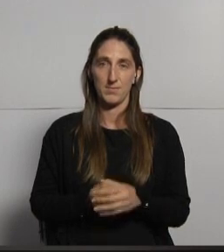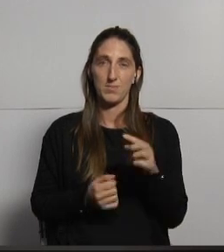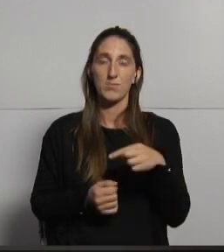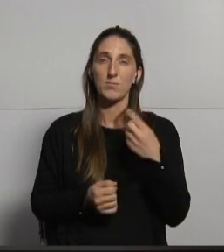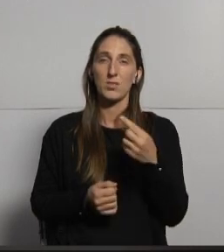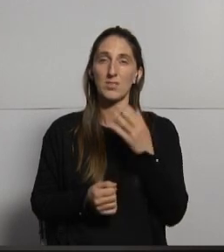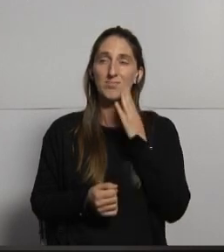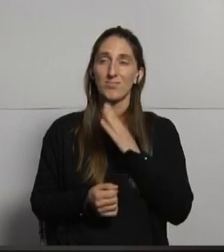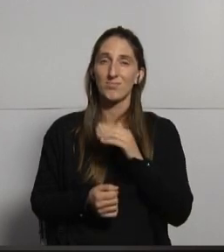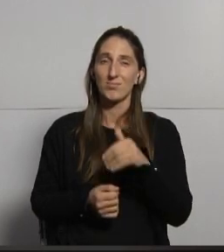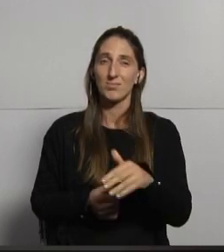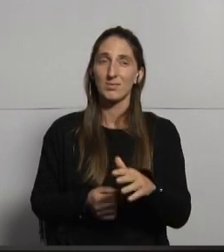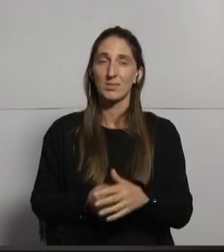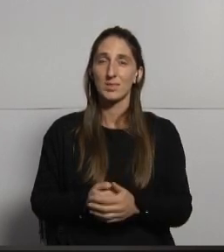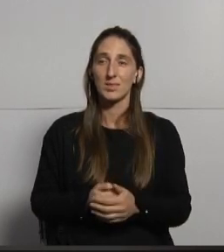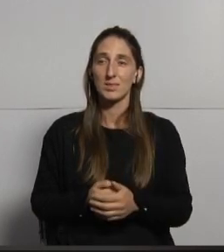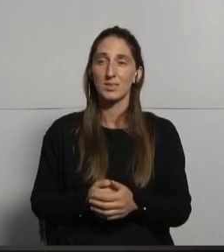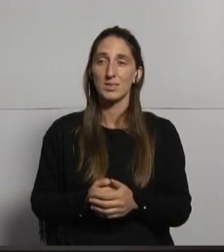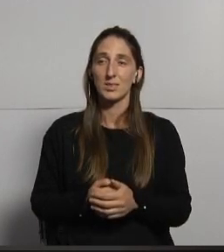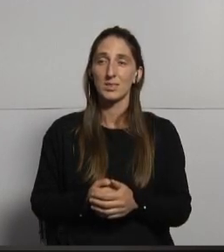Siguiente, por favor.